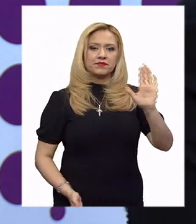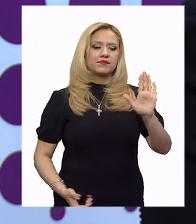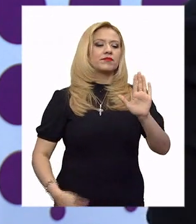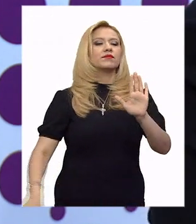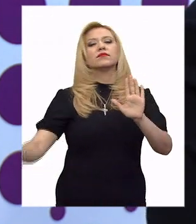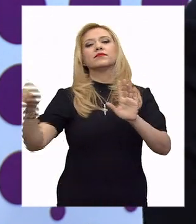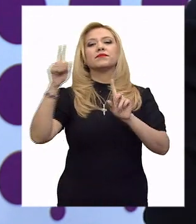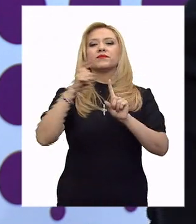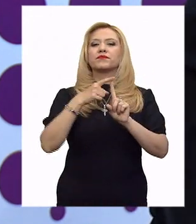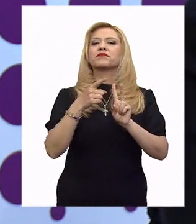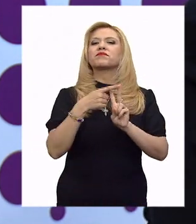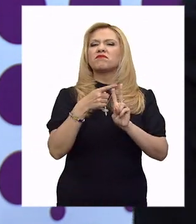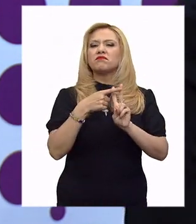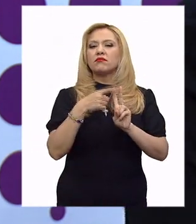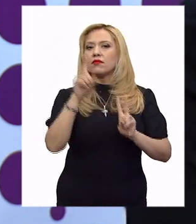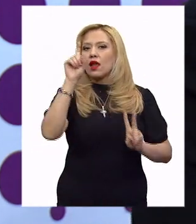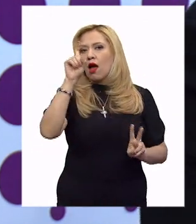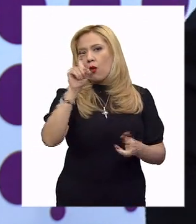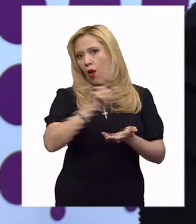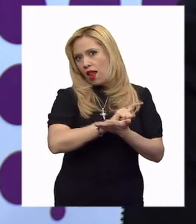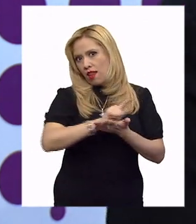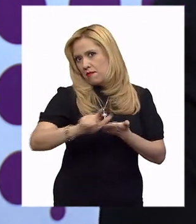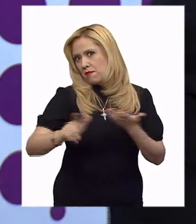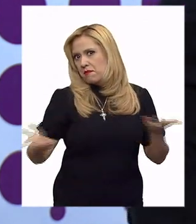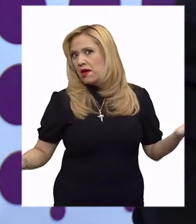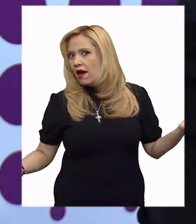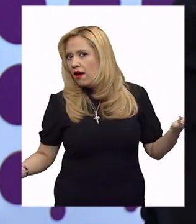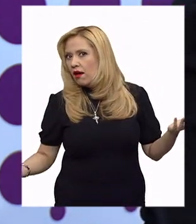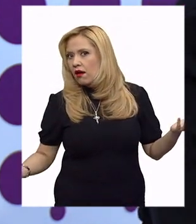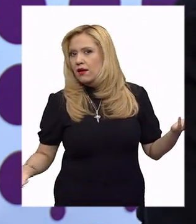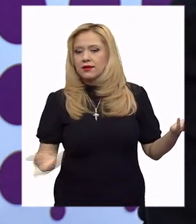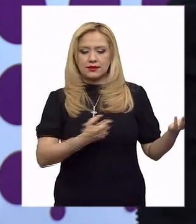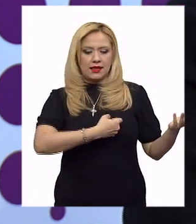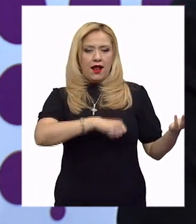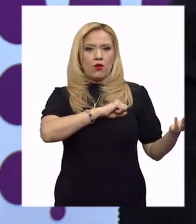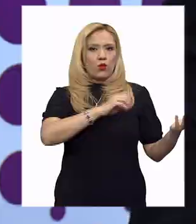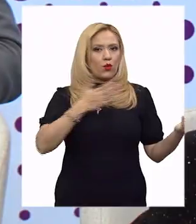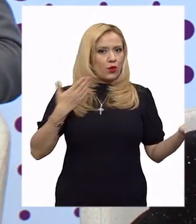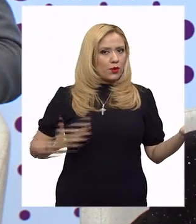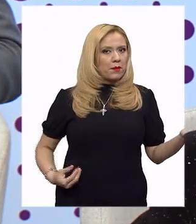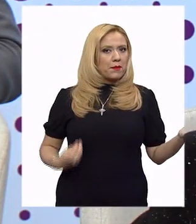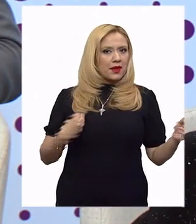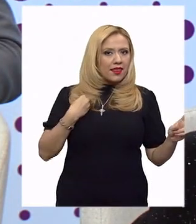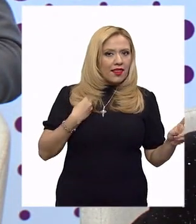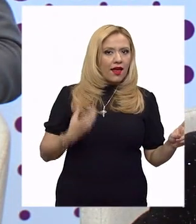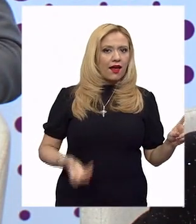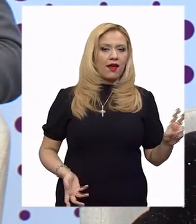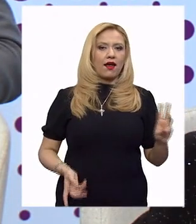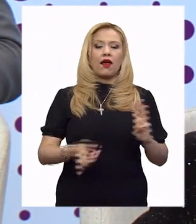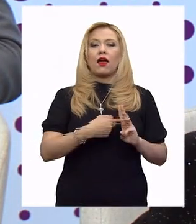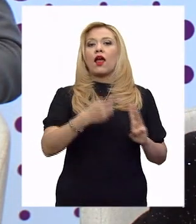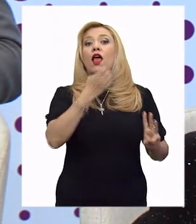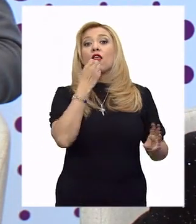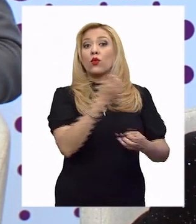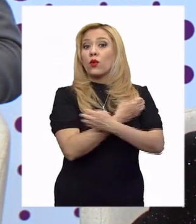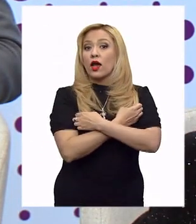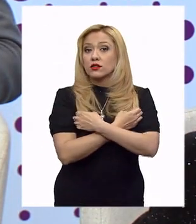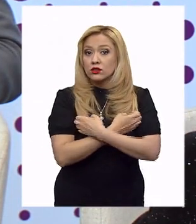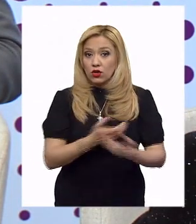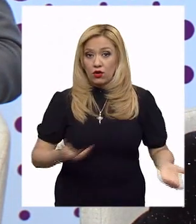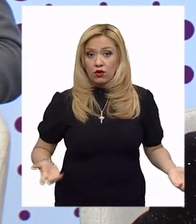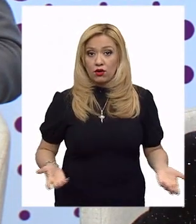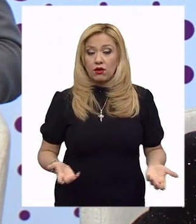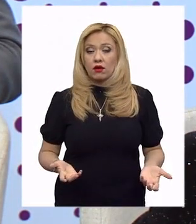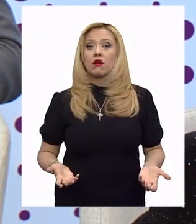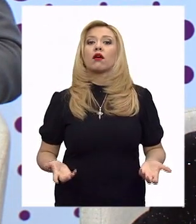vida, teniendo acceso a agua limpia, ¿no? Y tenemos así toda una serie de derechos. Tenemos un derecho a la educación, que también